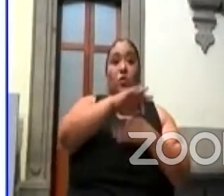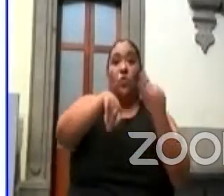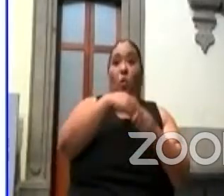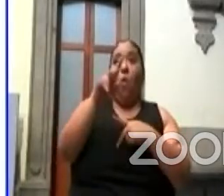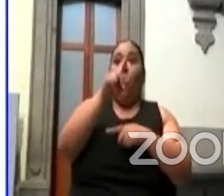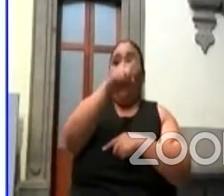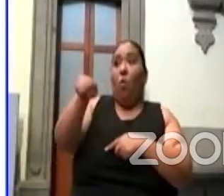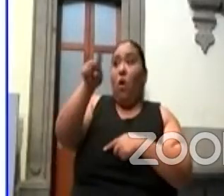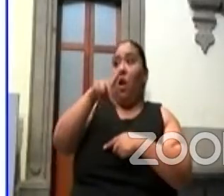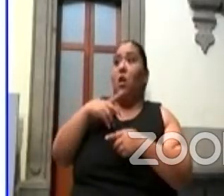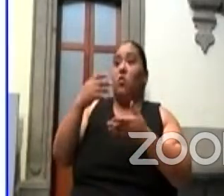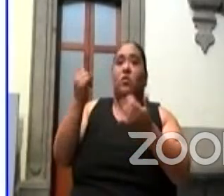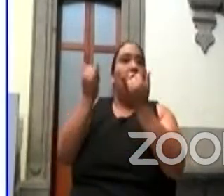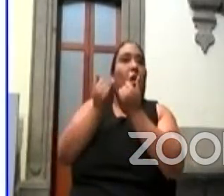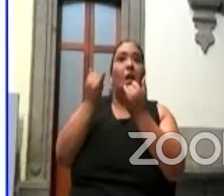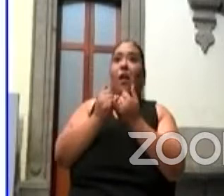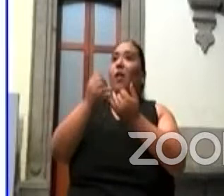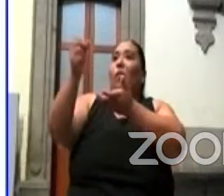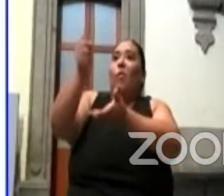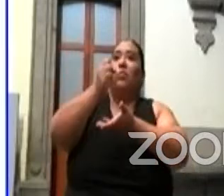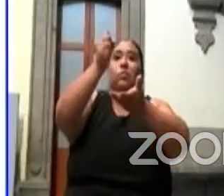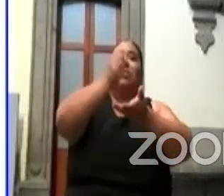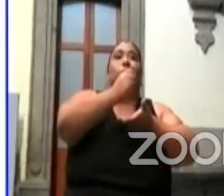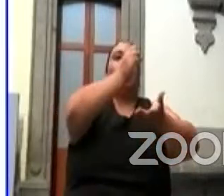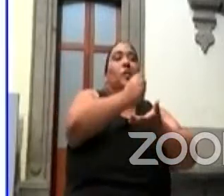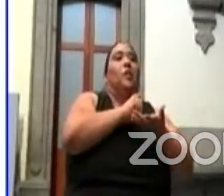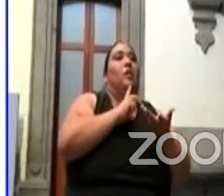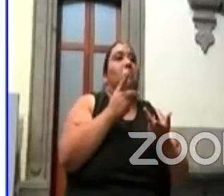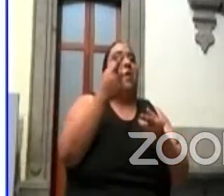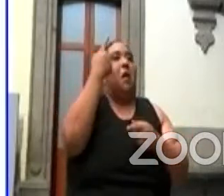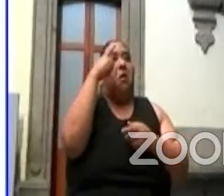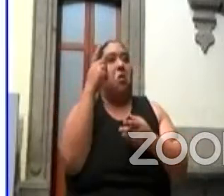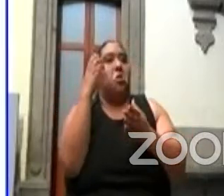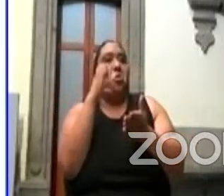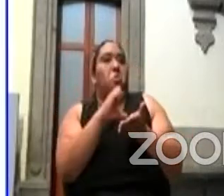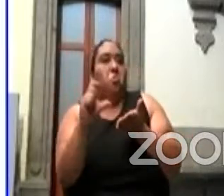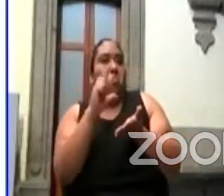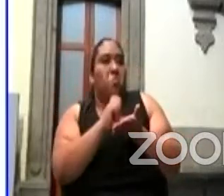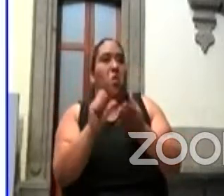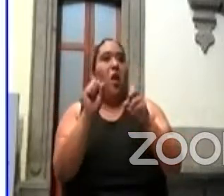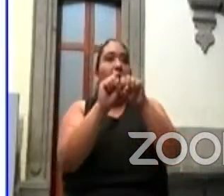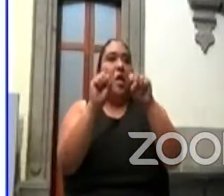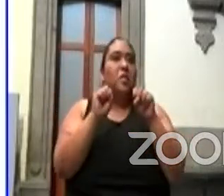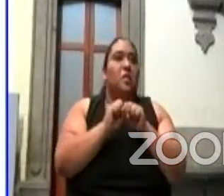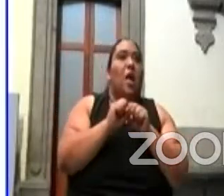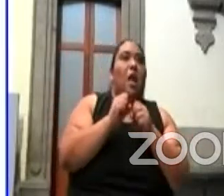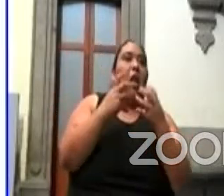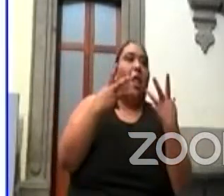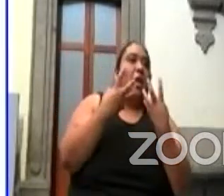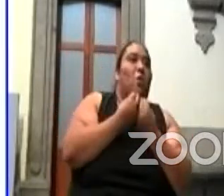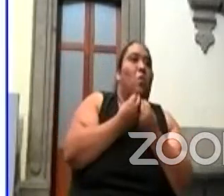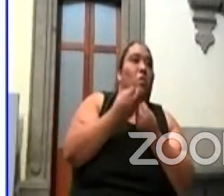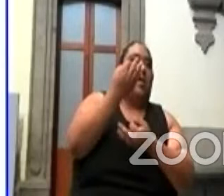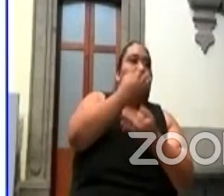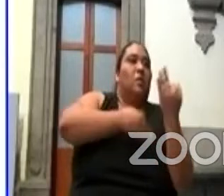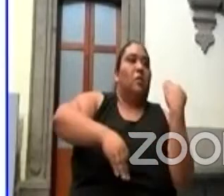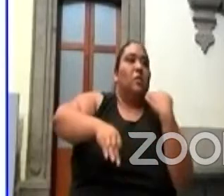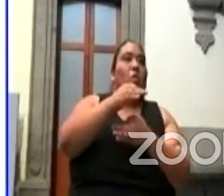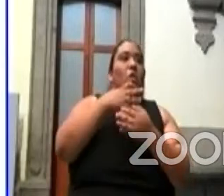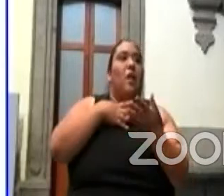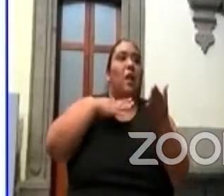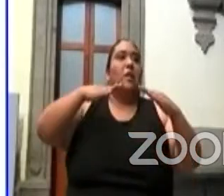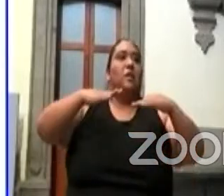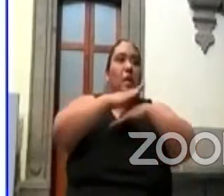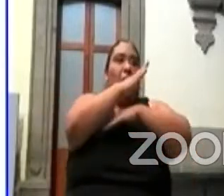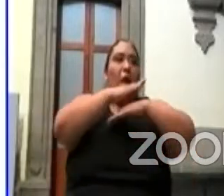hasta recursos para comprar, pues, la sala de juntas, toda la accesibilidad, las rampas,